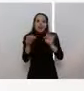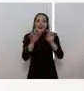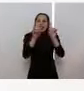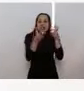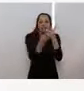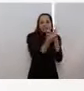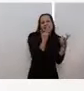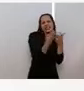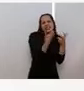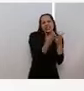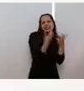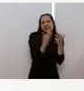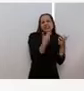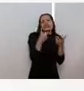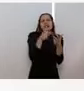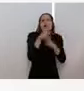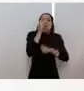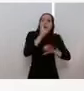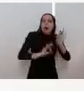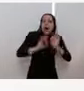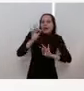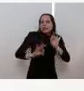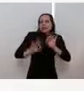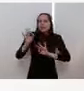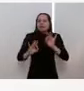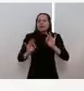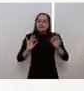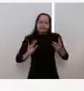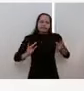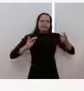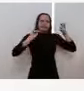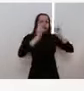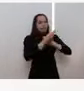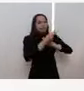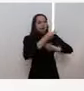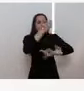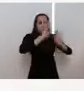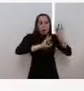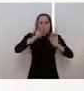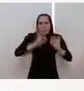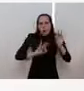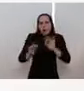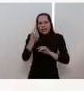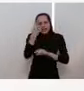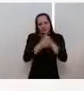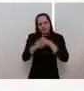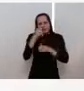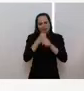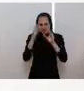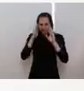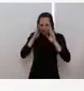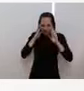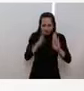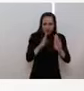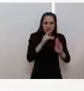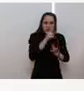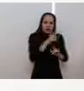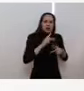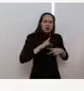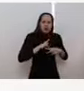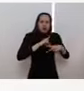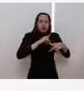comando incidente nos reorganizamos y el año pasado tuvimos atenciones por el área respiratoria de